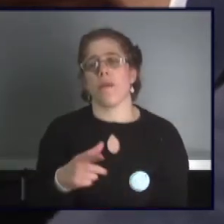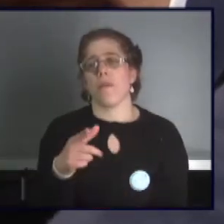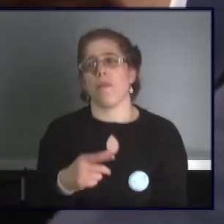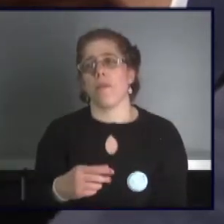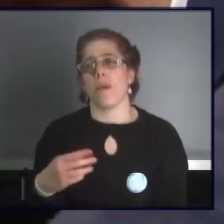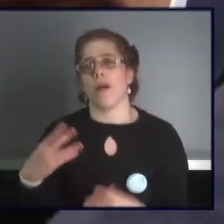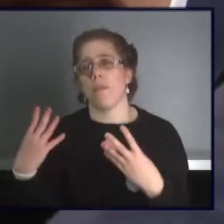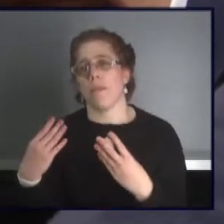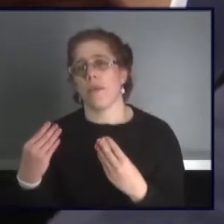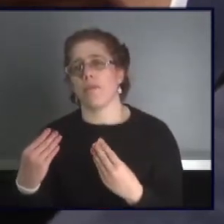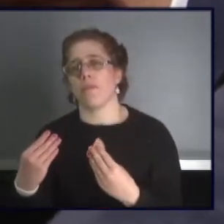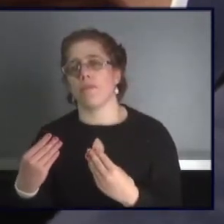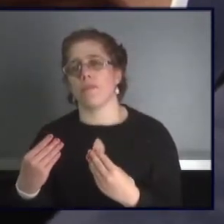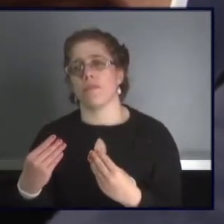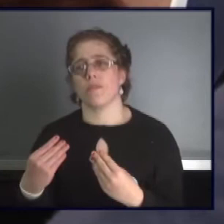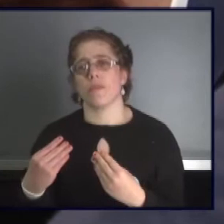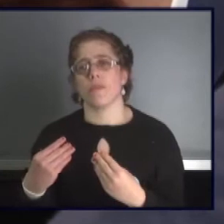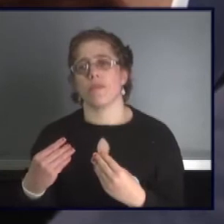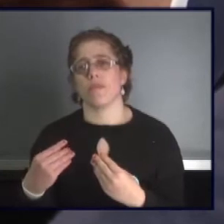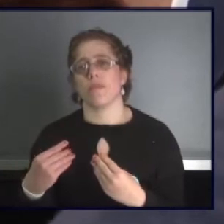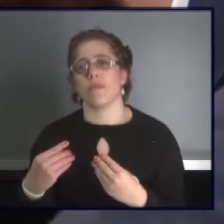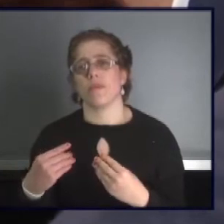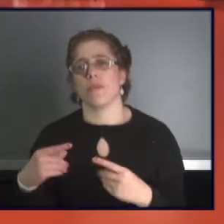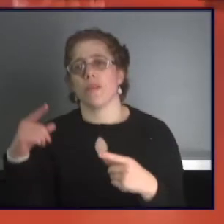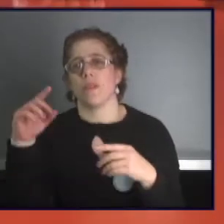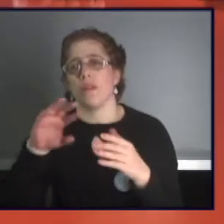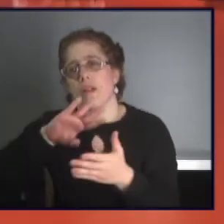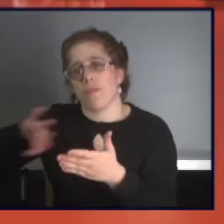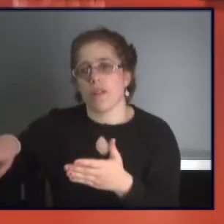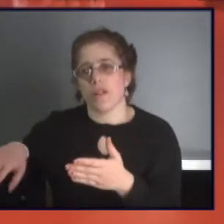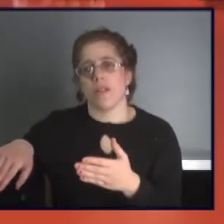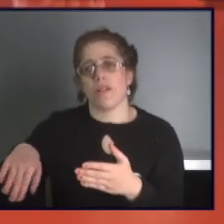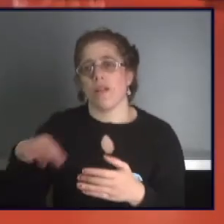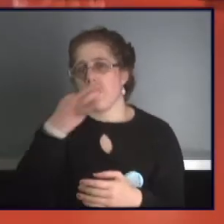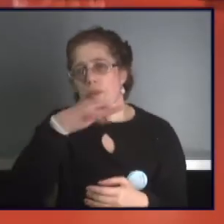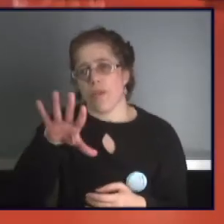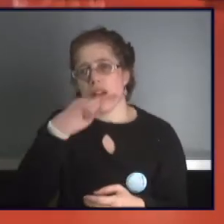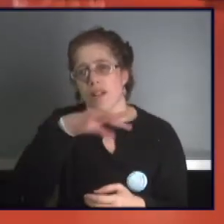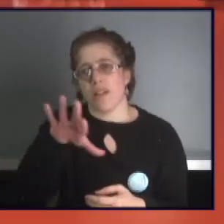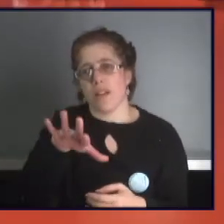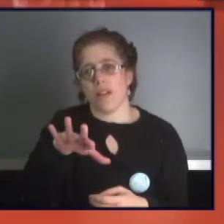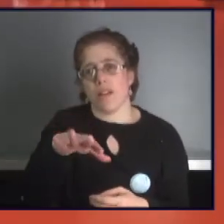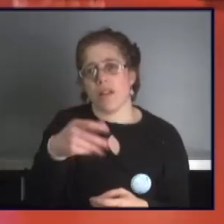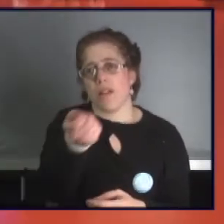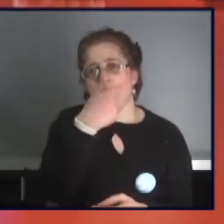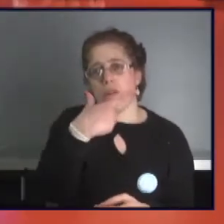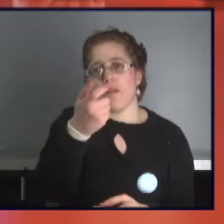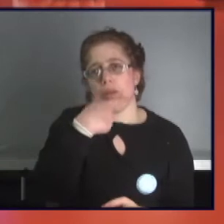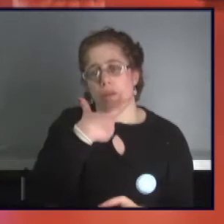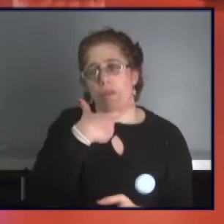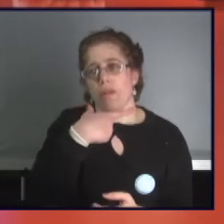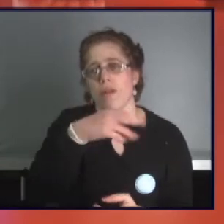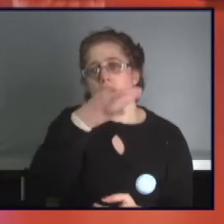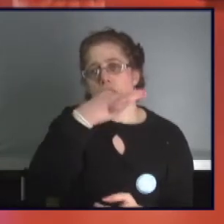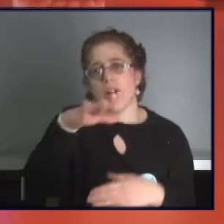mantener la trata de personas a la venta ilegal de estupefacientes el